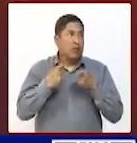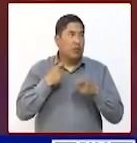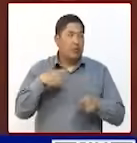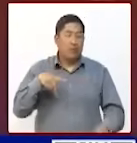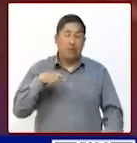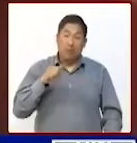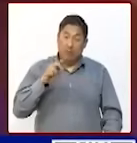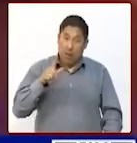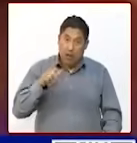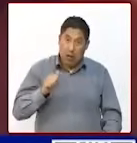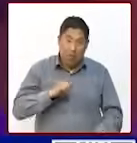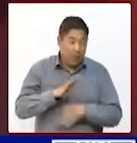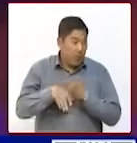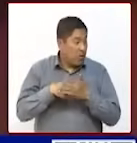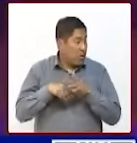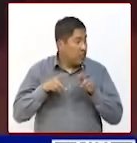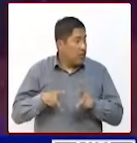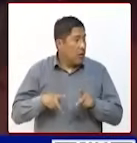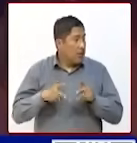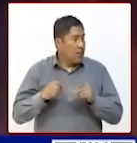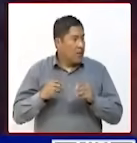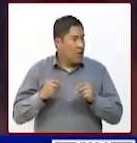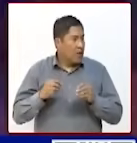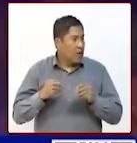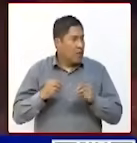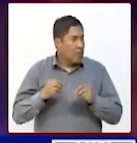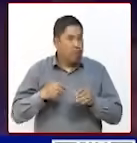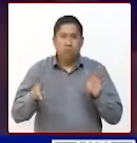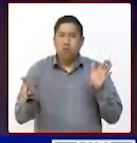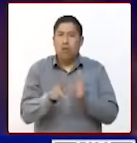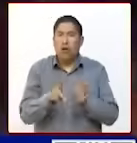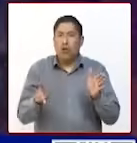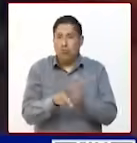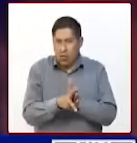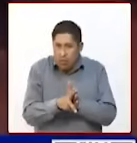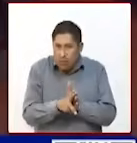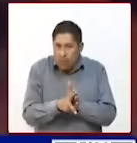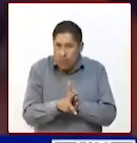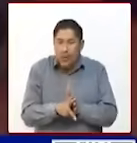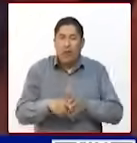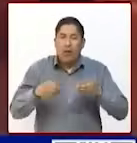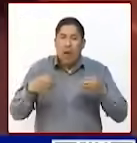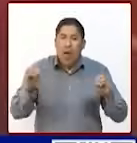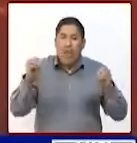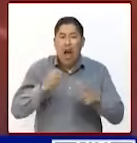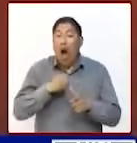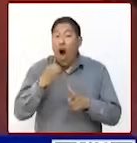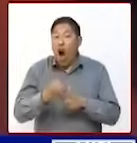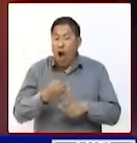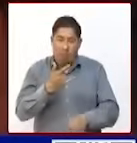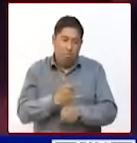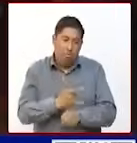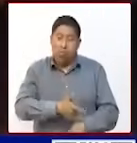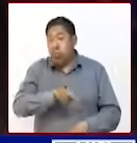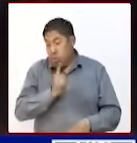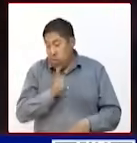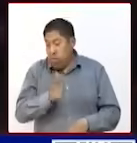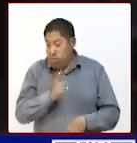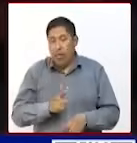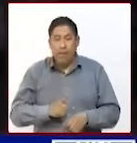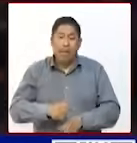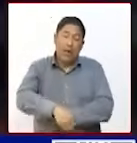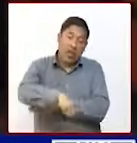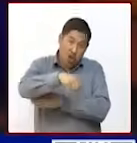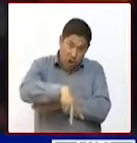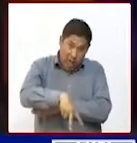Paula y todas las personas que nos estén viendo, está totalmente prohibido el consumo y el expendio de bebidas alcohólicas, y a partir de las 0